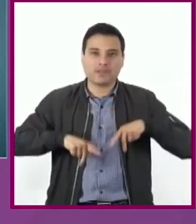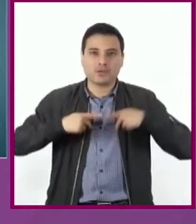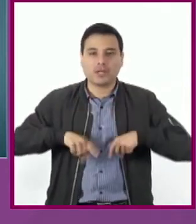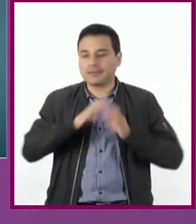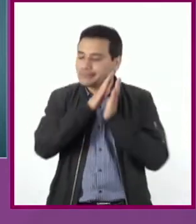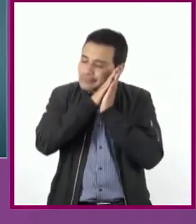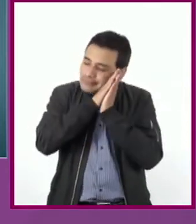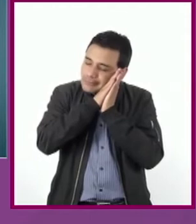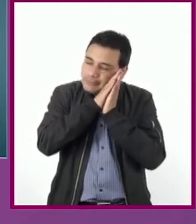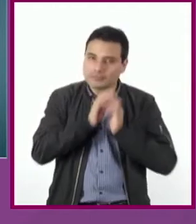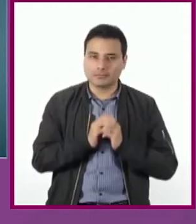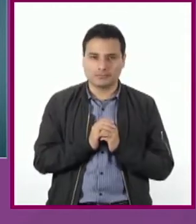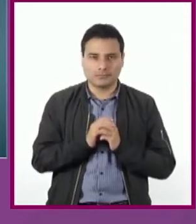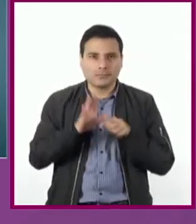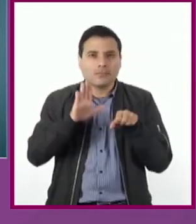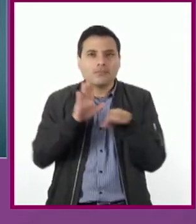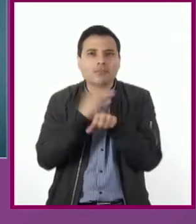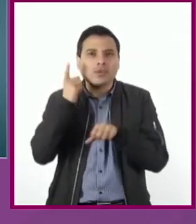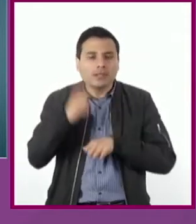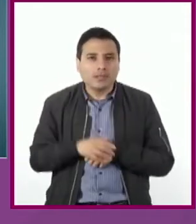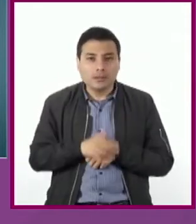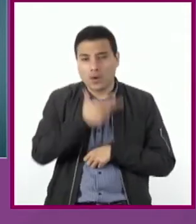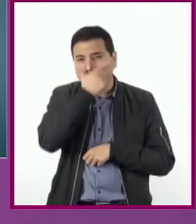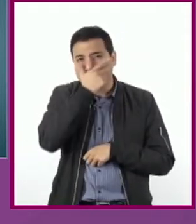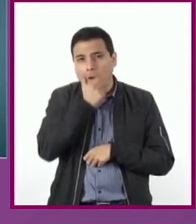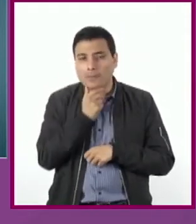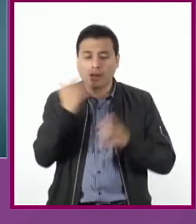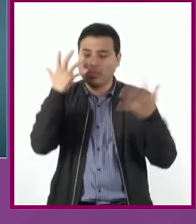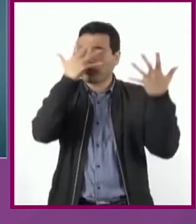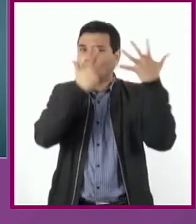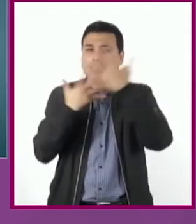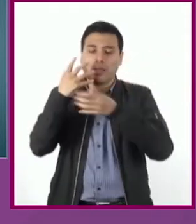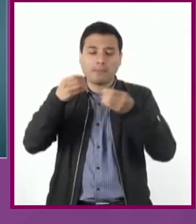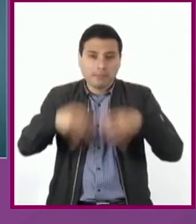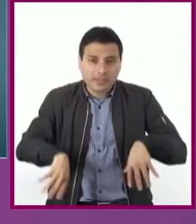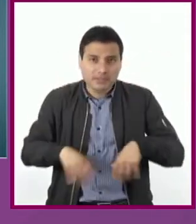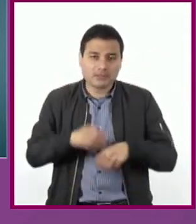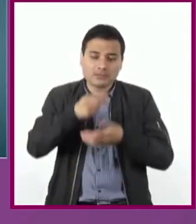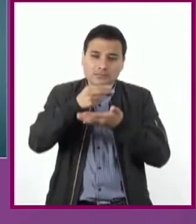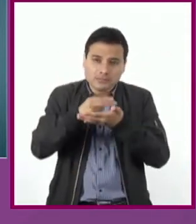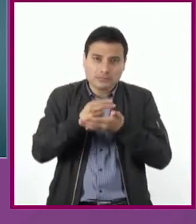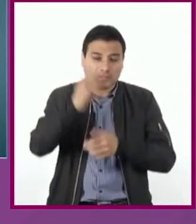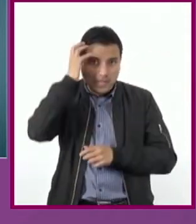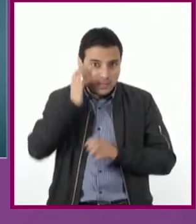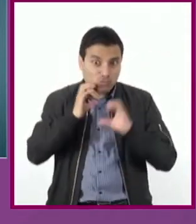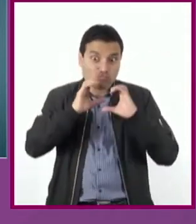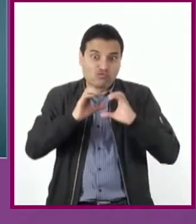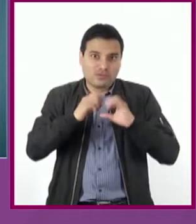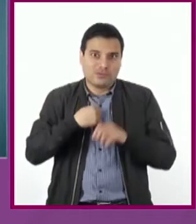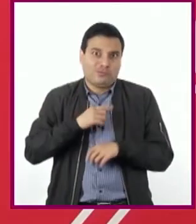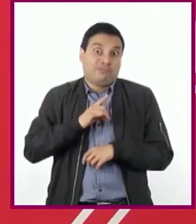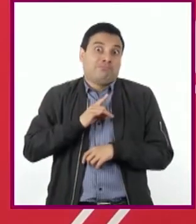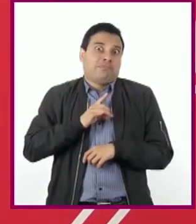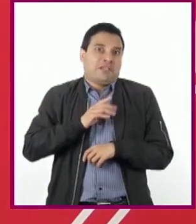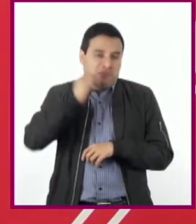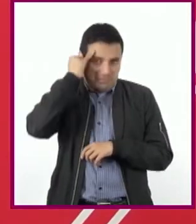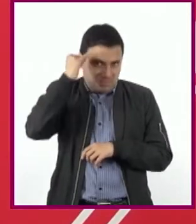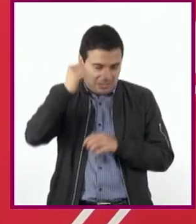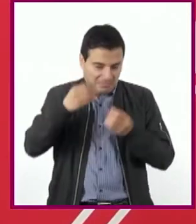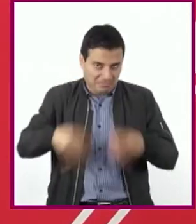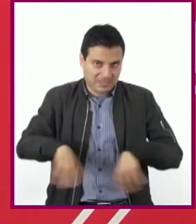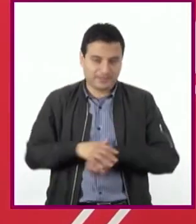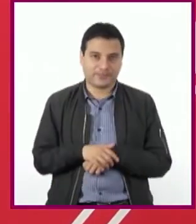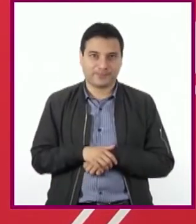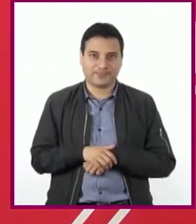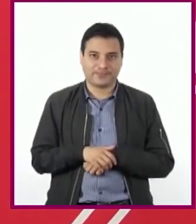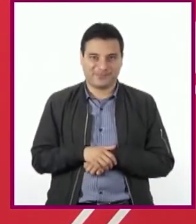exhausto, tal vez porque se ha perdido en el desierto y eso me daría mucho miedo si me pasara a mí. La pintura